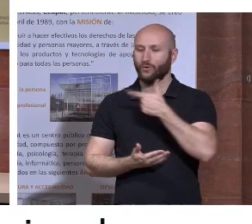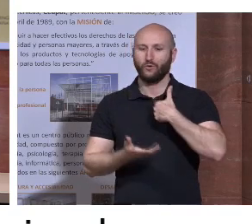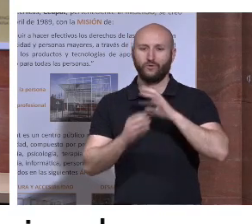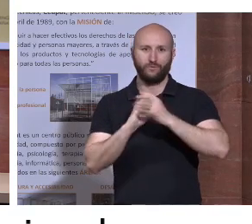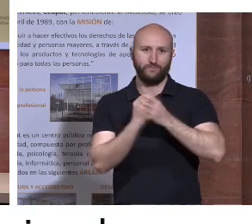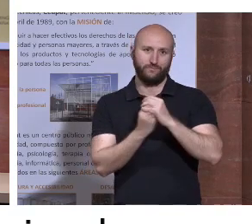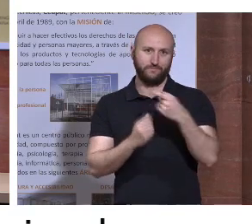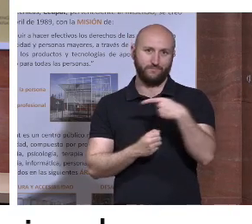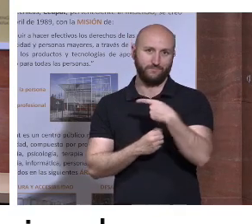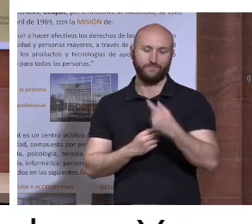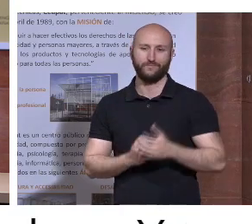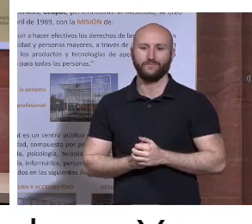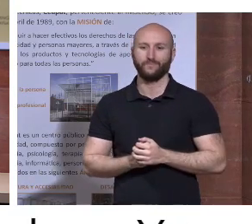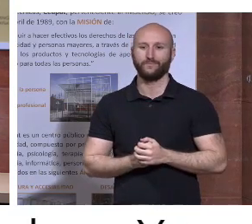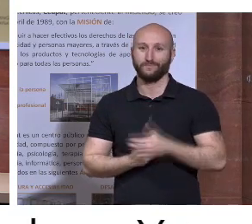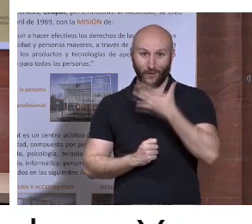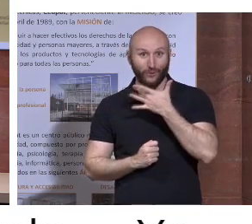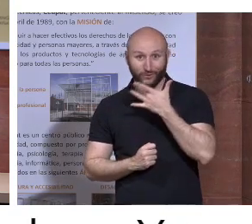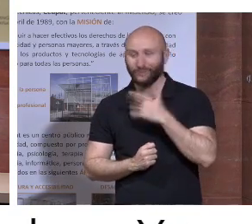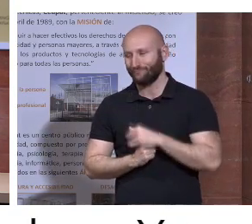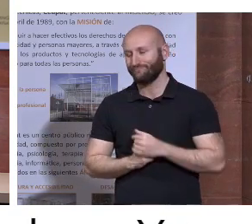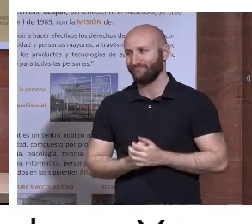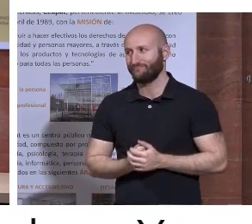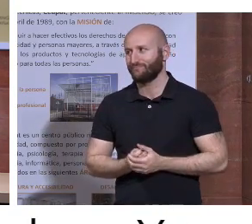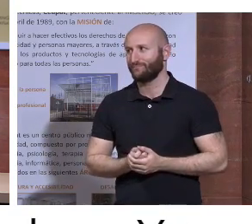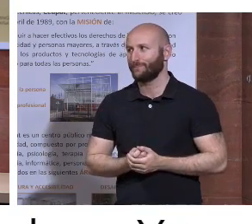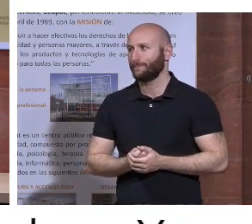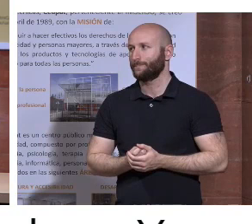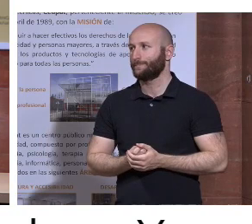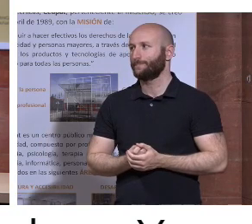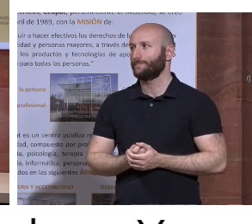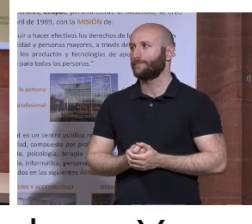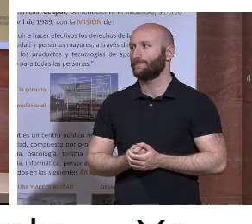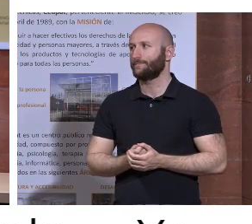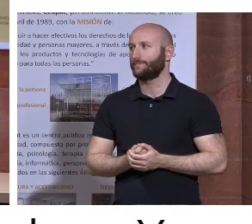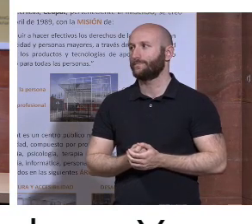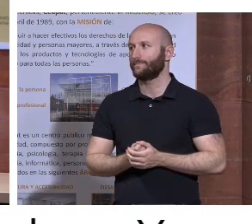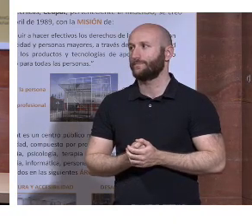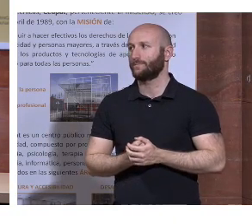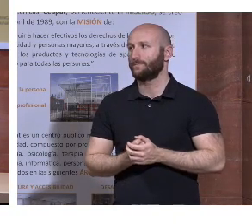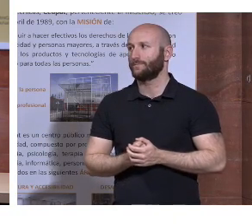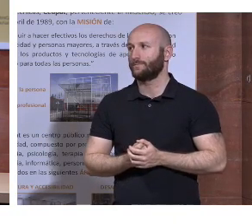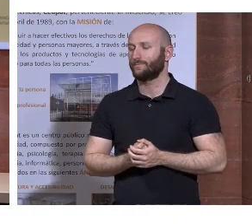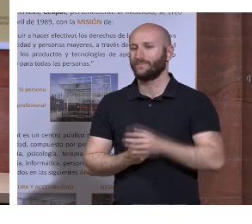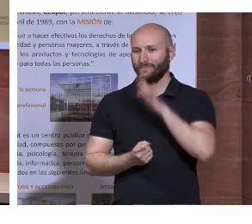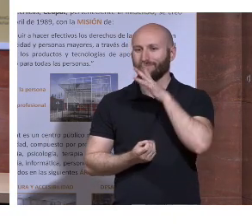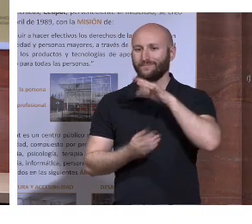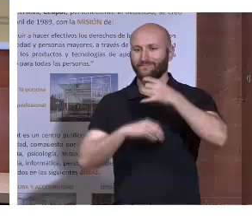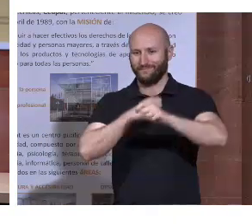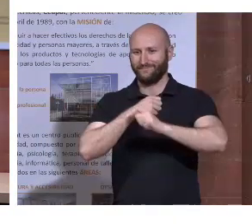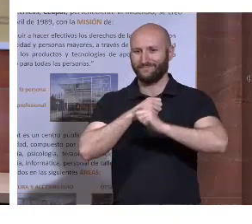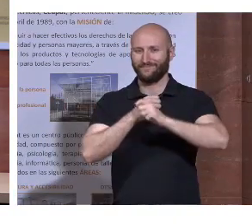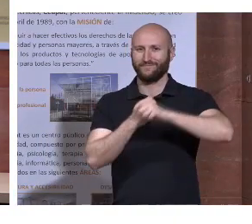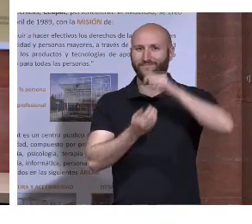mira. ¿La conoces, no? Sí. ¿Vale? Voy a pasar las cartas así y tú me tienes que